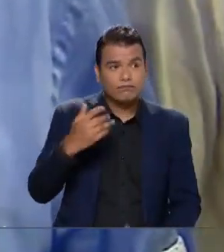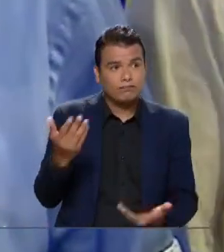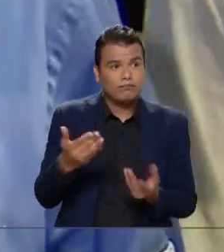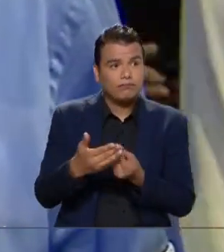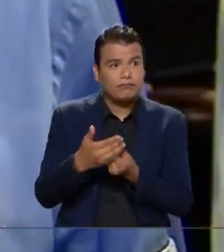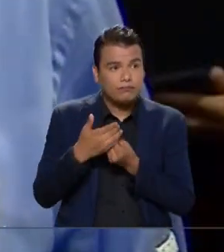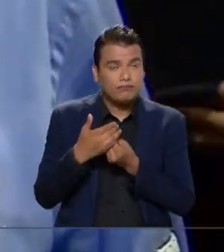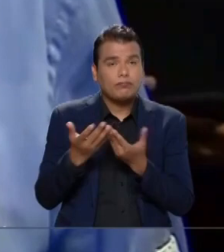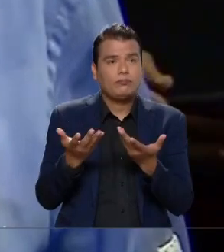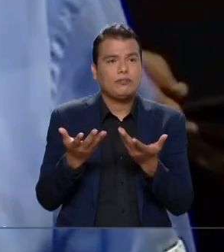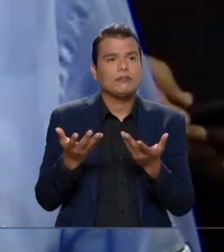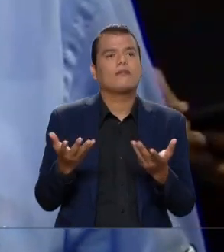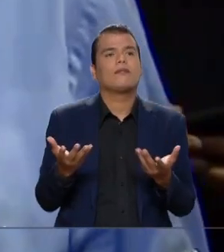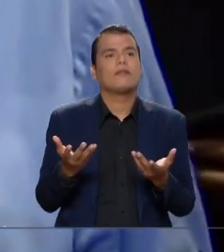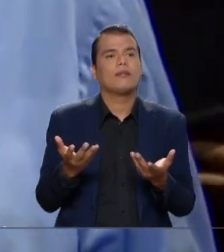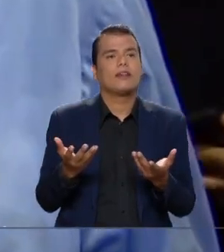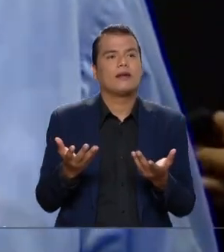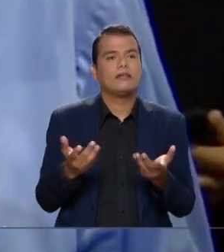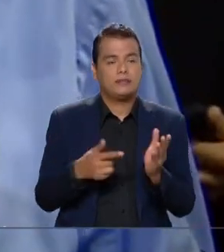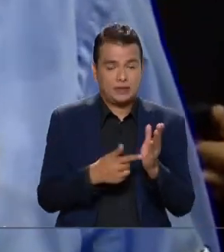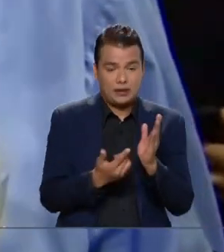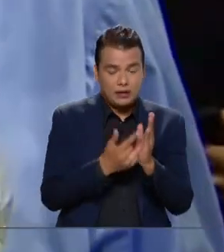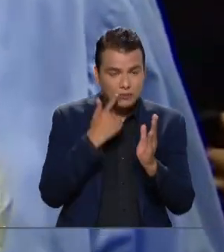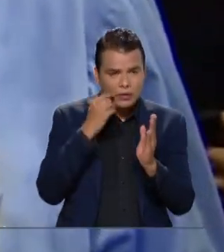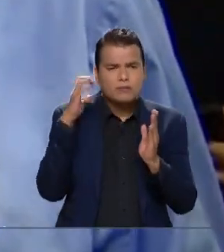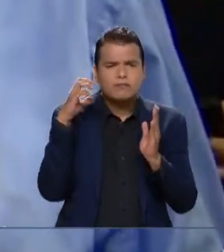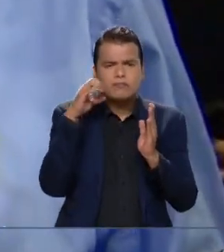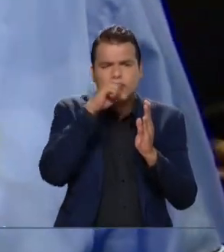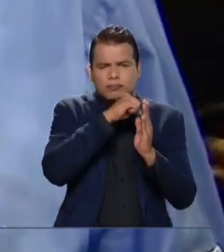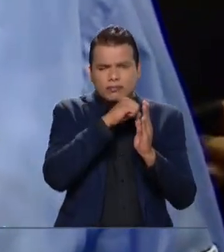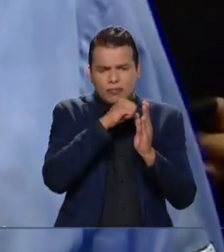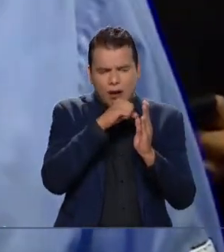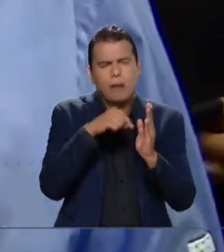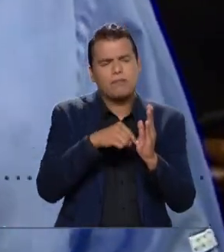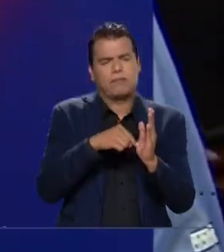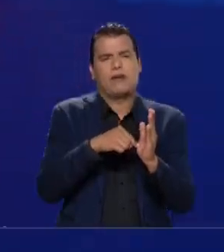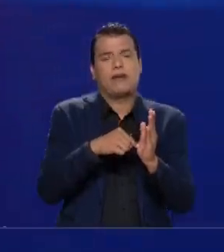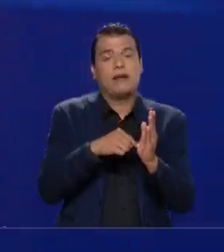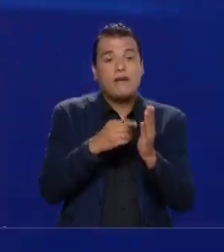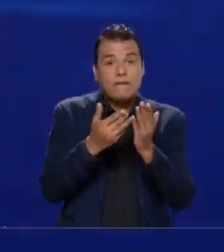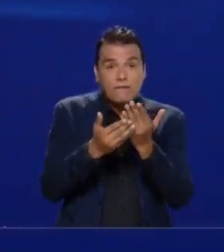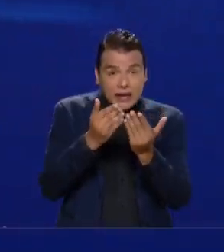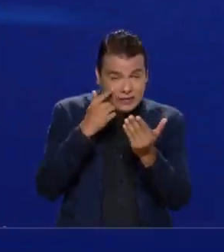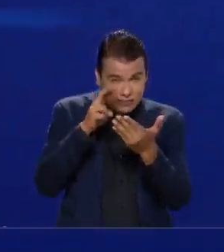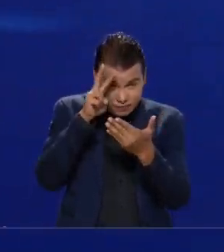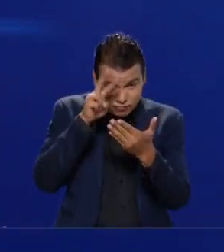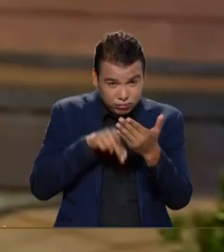ven evidenciadas en el libro, pero que uno sabe que están allí.